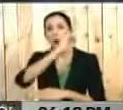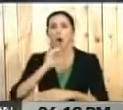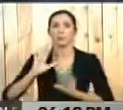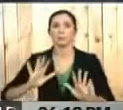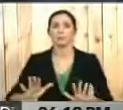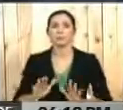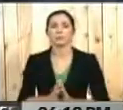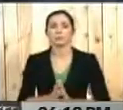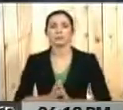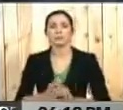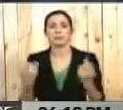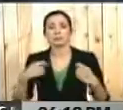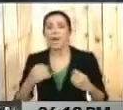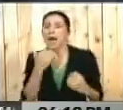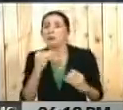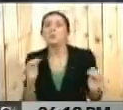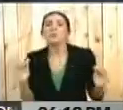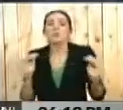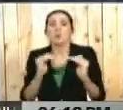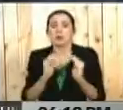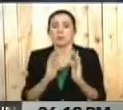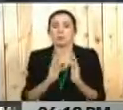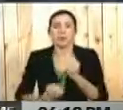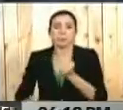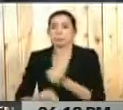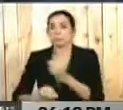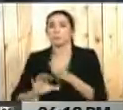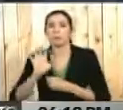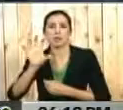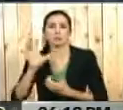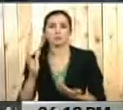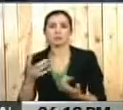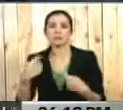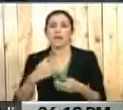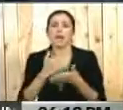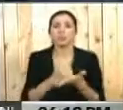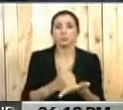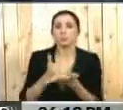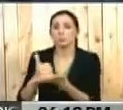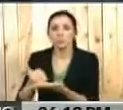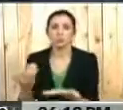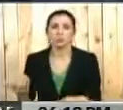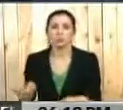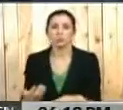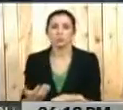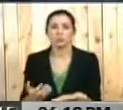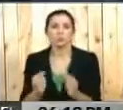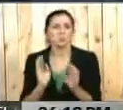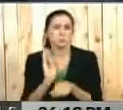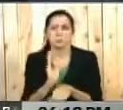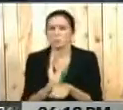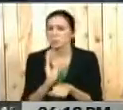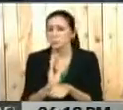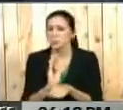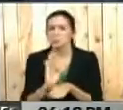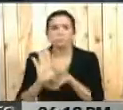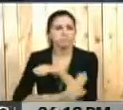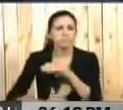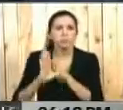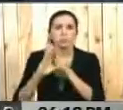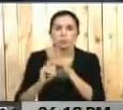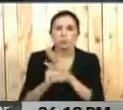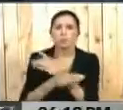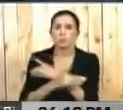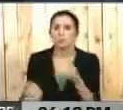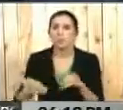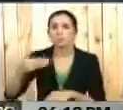fundamentales y estratégicos para el país, la idea de cooperar en el mantenimiento de la Constitución, de la democracia, de